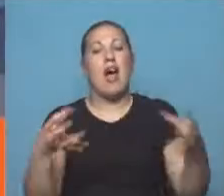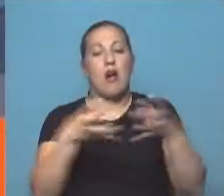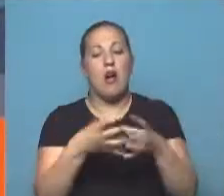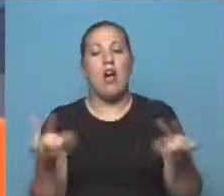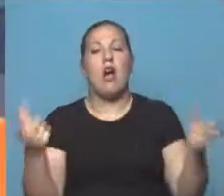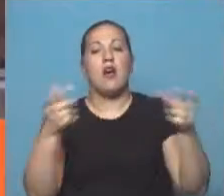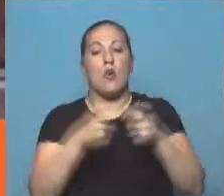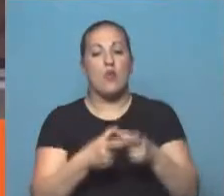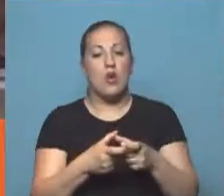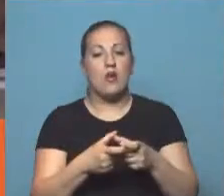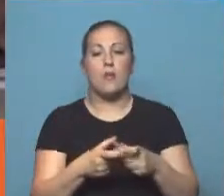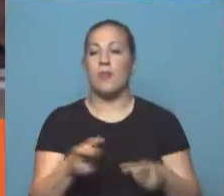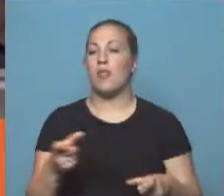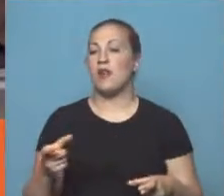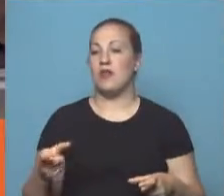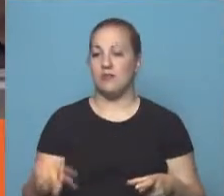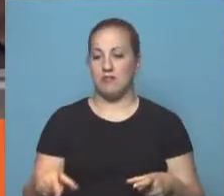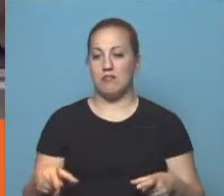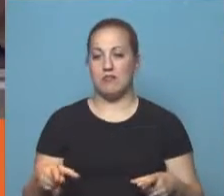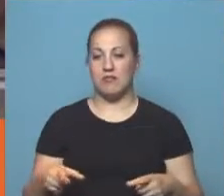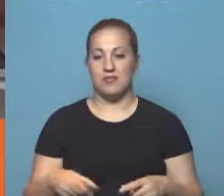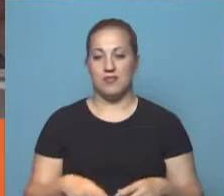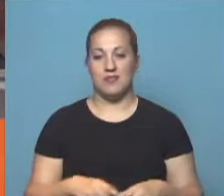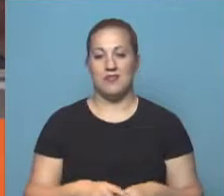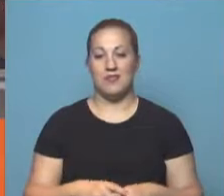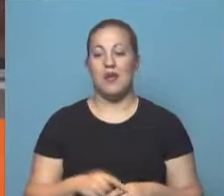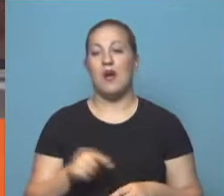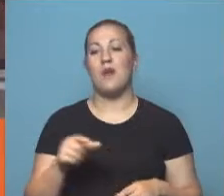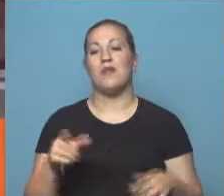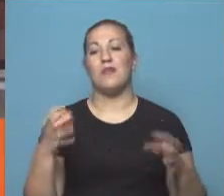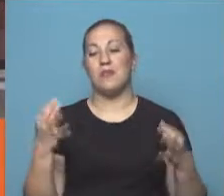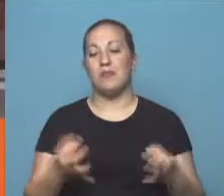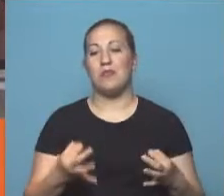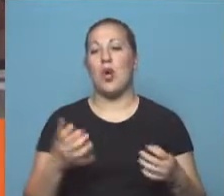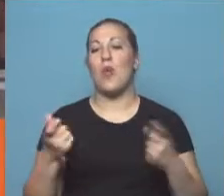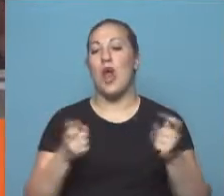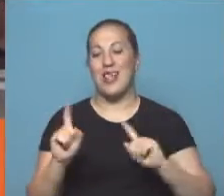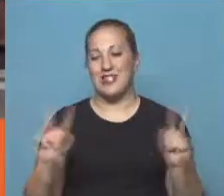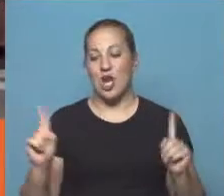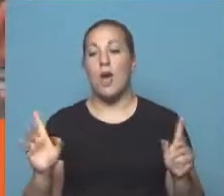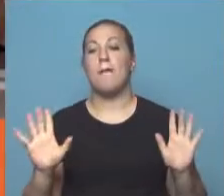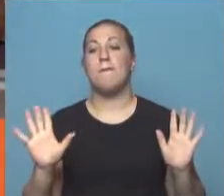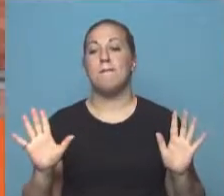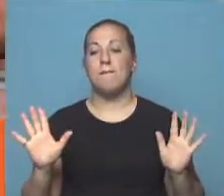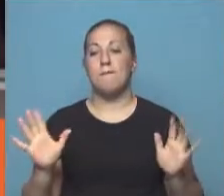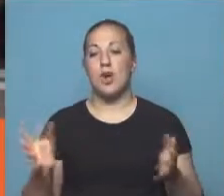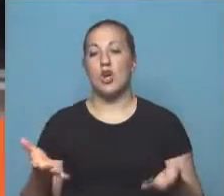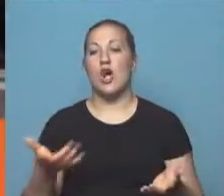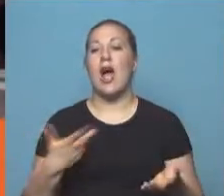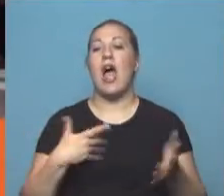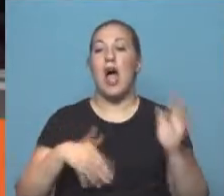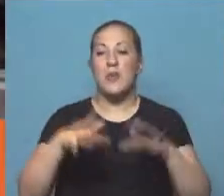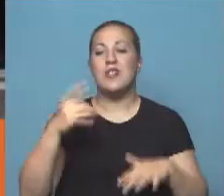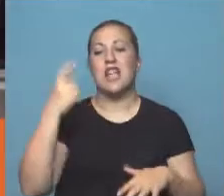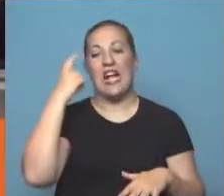en eventos? No, nos cruzamos bastante. No, eso no. Ya estamos un poco más allá de esa línea, pero la verdad que, contrario a lo que muchas veces